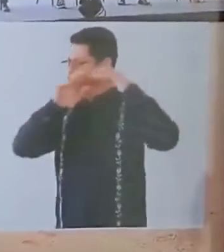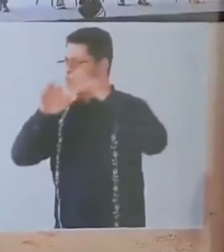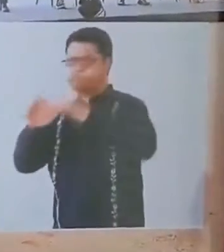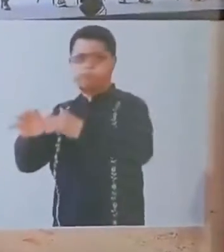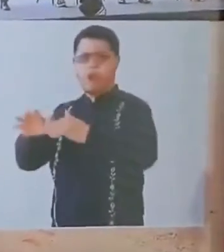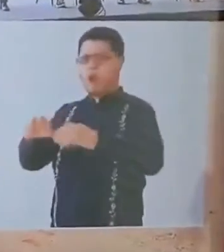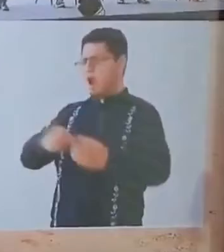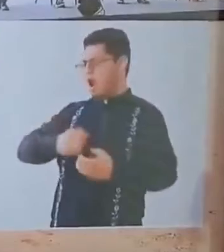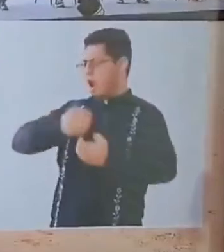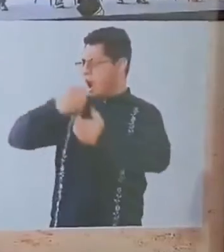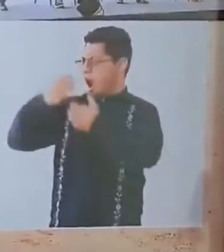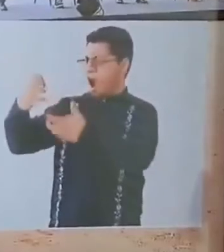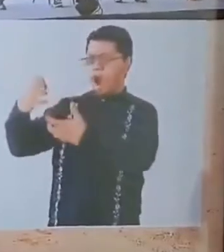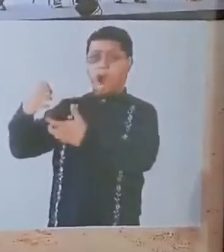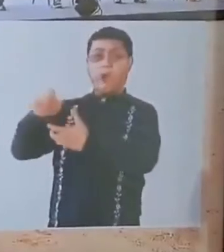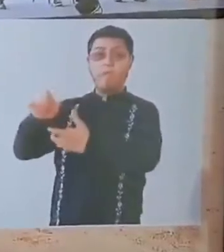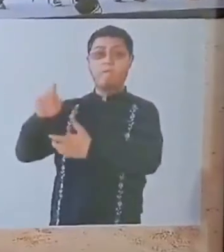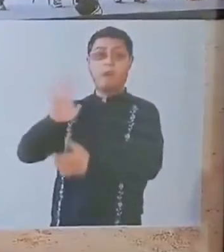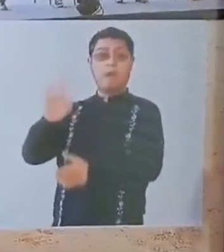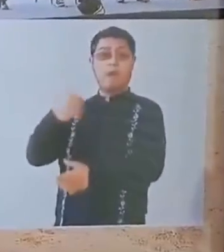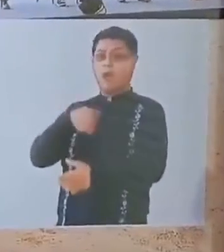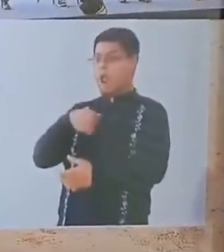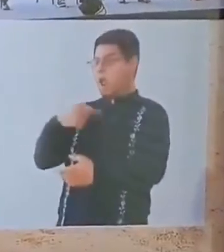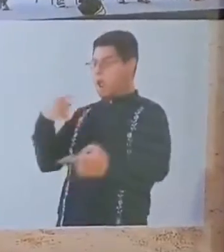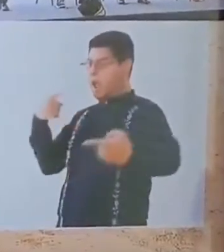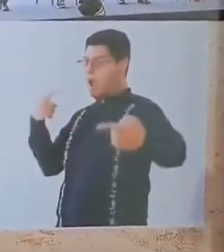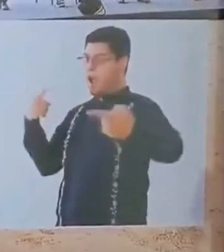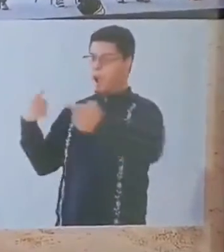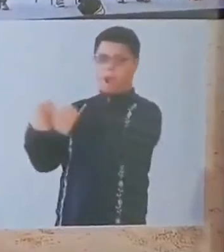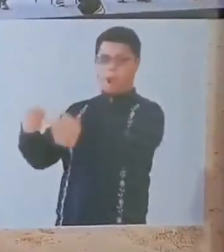manera pacífica. No se rompió un vidrio.